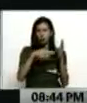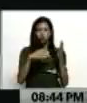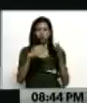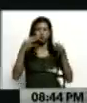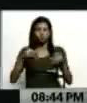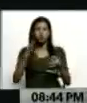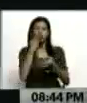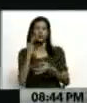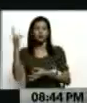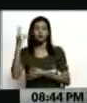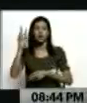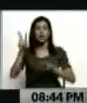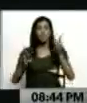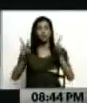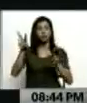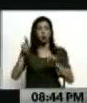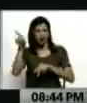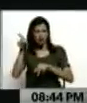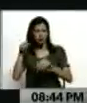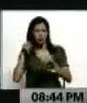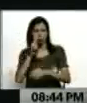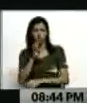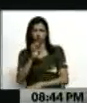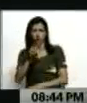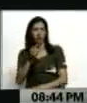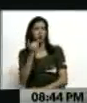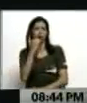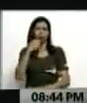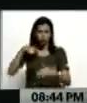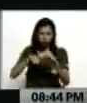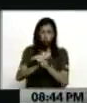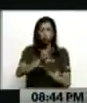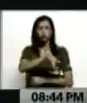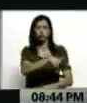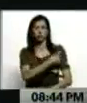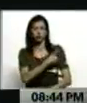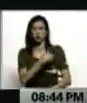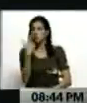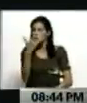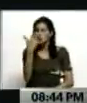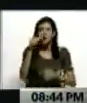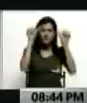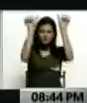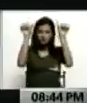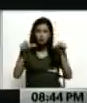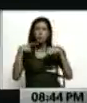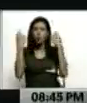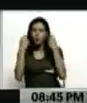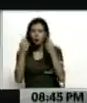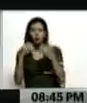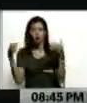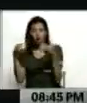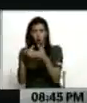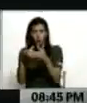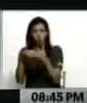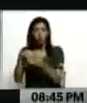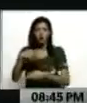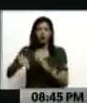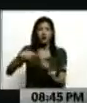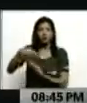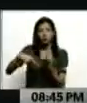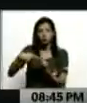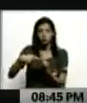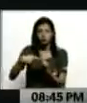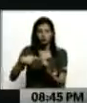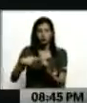años de pintura francesa habí una exposición en la central y ellos allanaron la universidad central encontrando afiches propaganda y archivos del